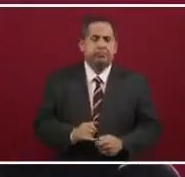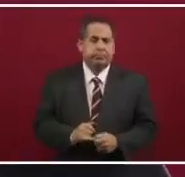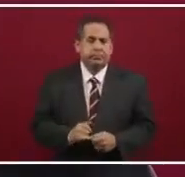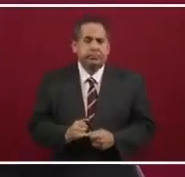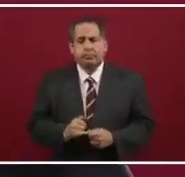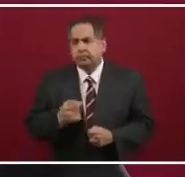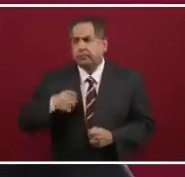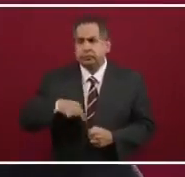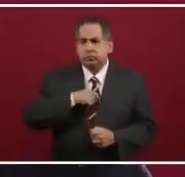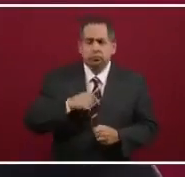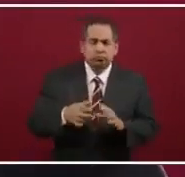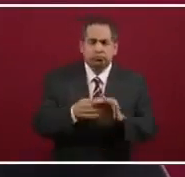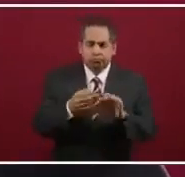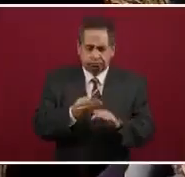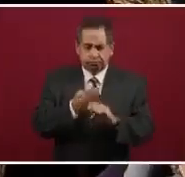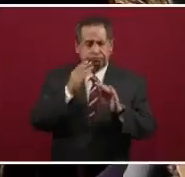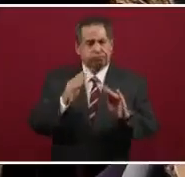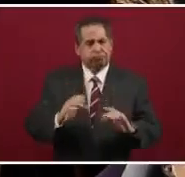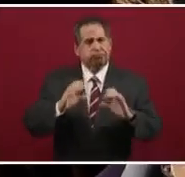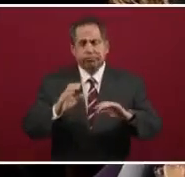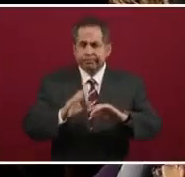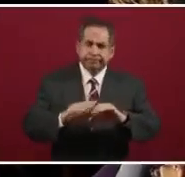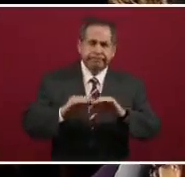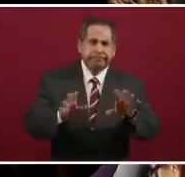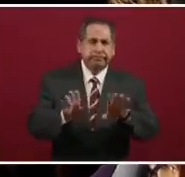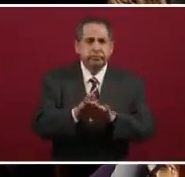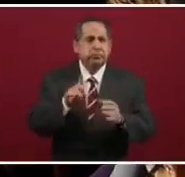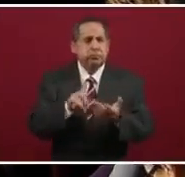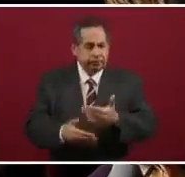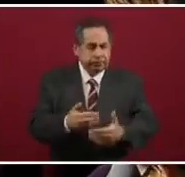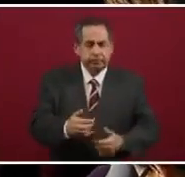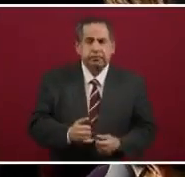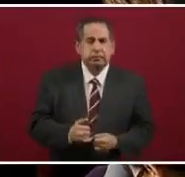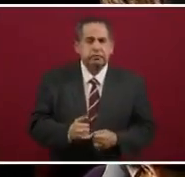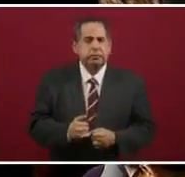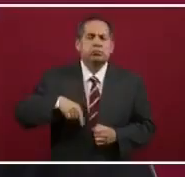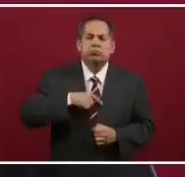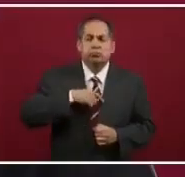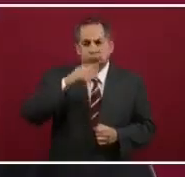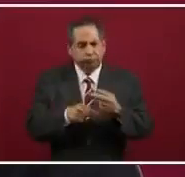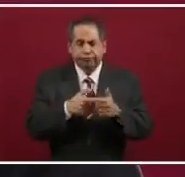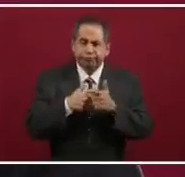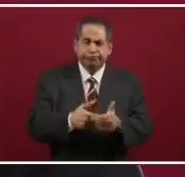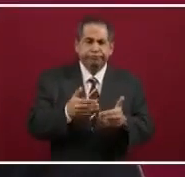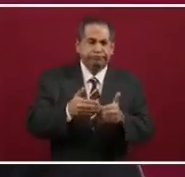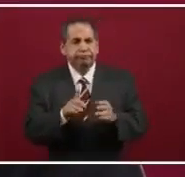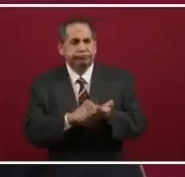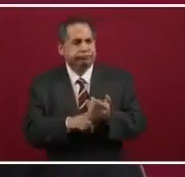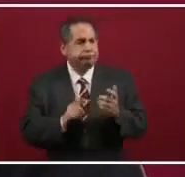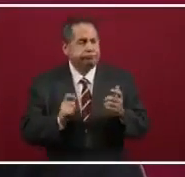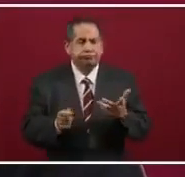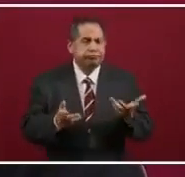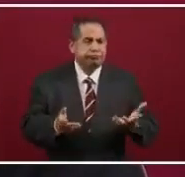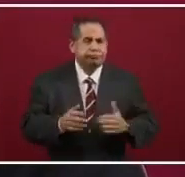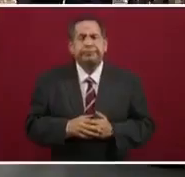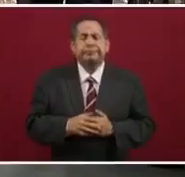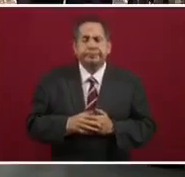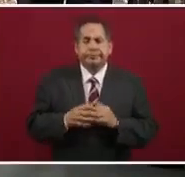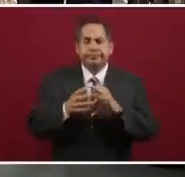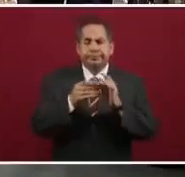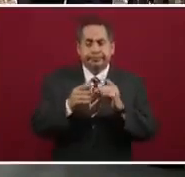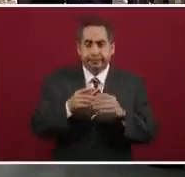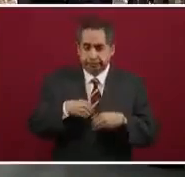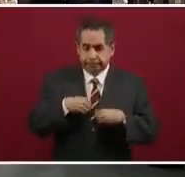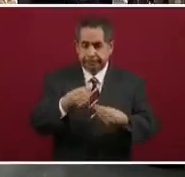y estamos siendo muy cuidadosos, escrupulosos en todo este procedimiento. Vamos nosotros a seguir atendiendo este asunto. Les